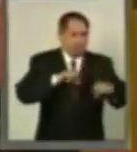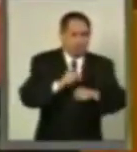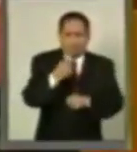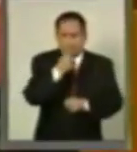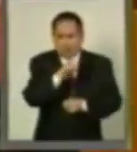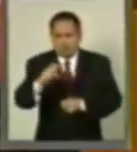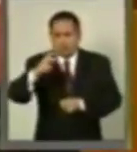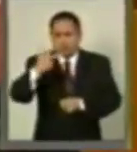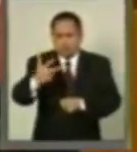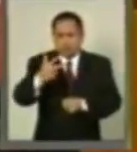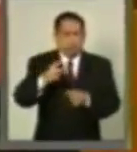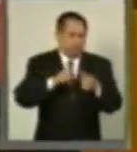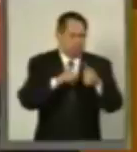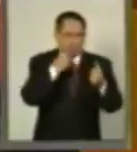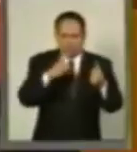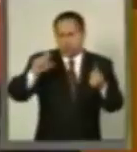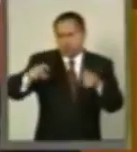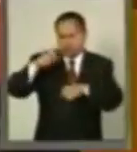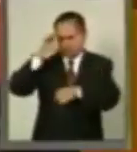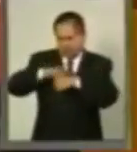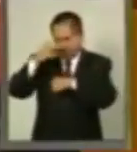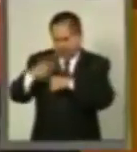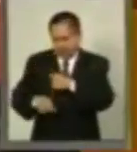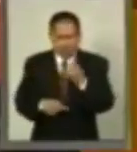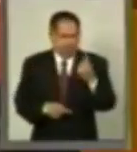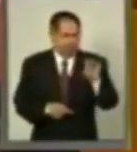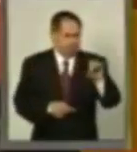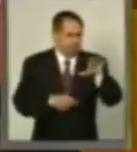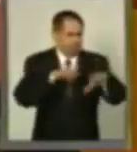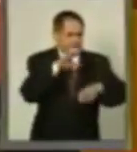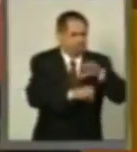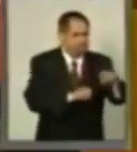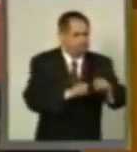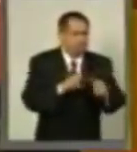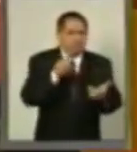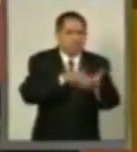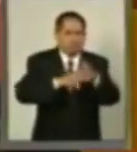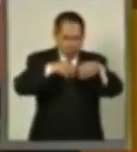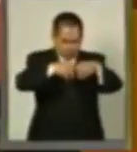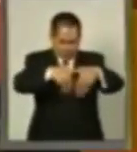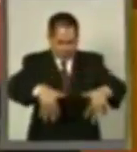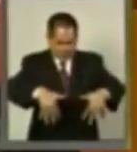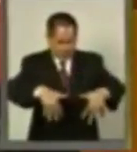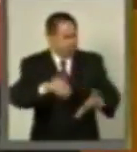de 120 criminales peligrosos si sus estructuras